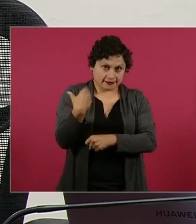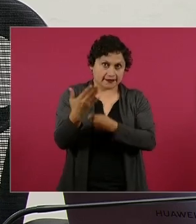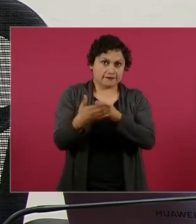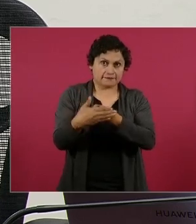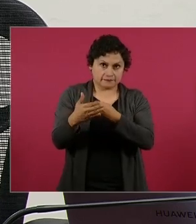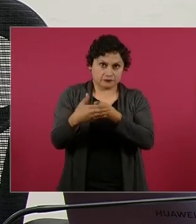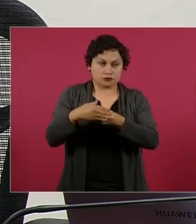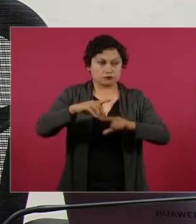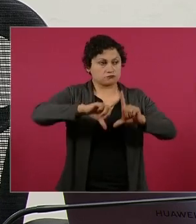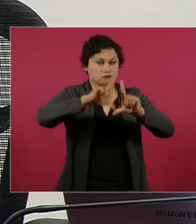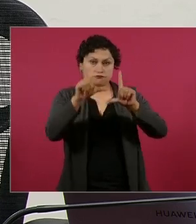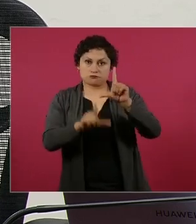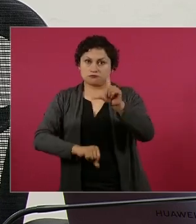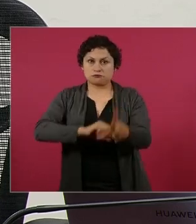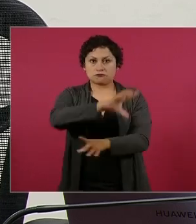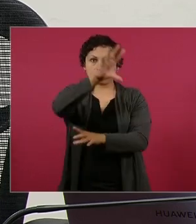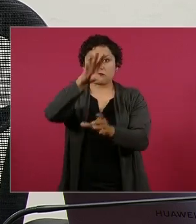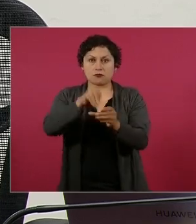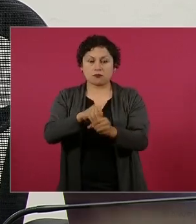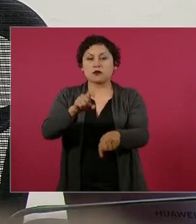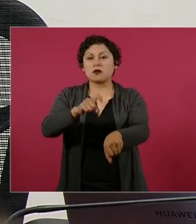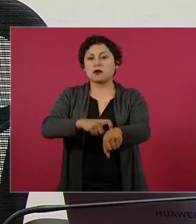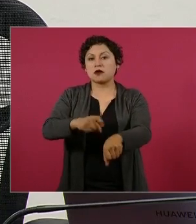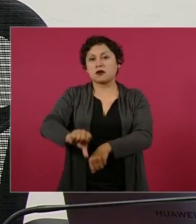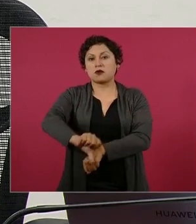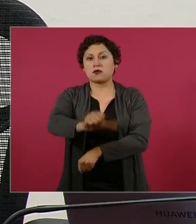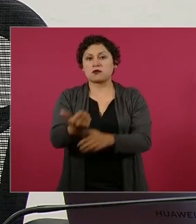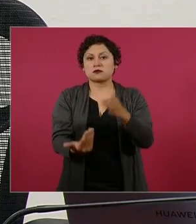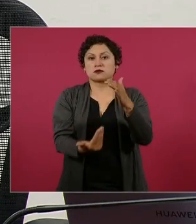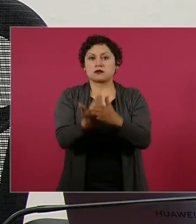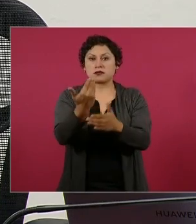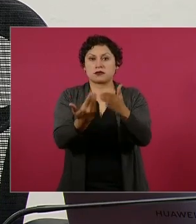a las 11 de la mañana. Van a sonar